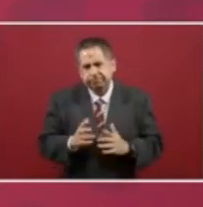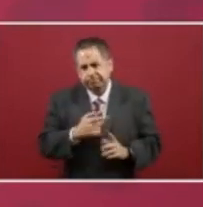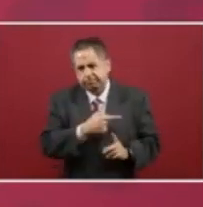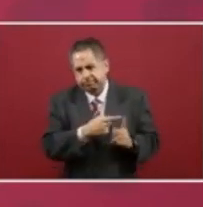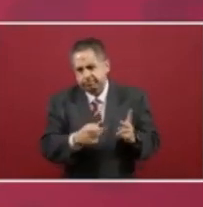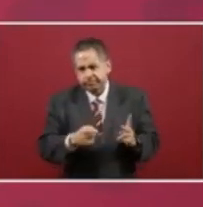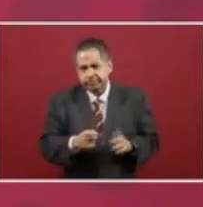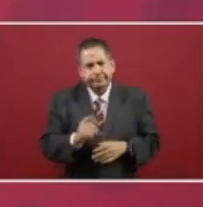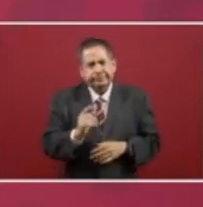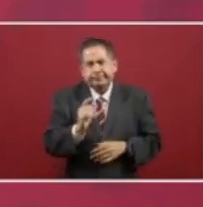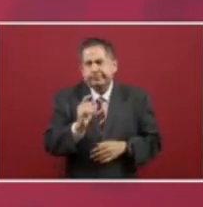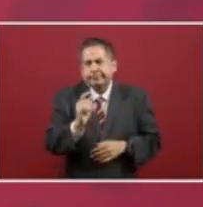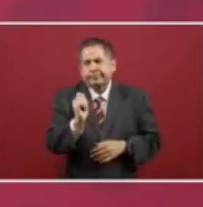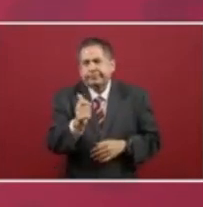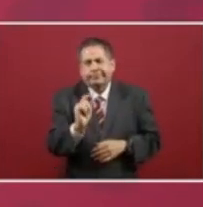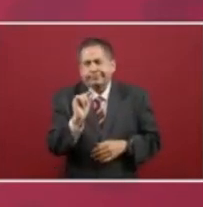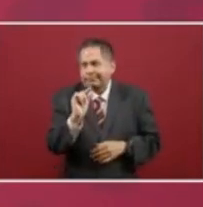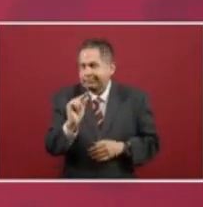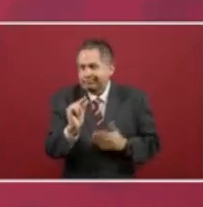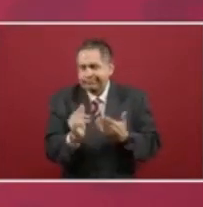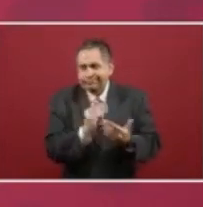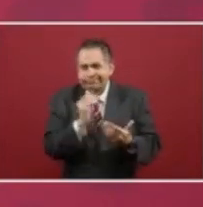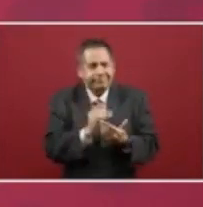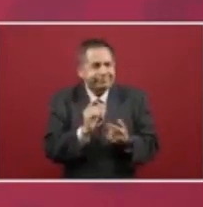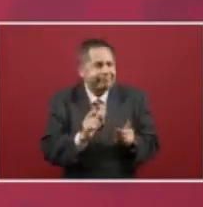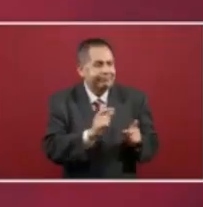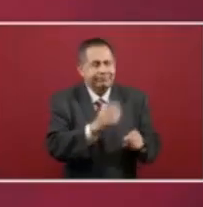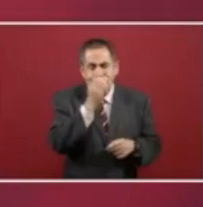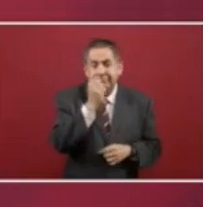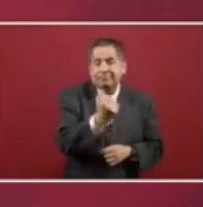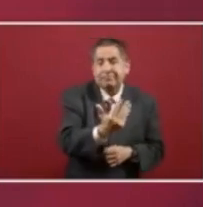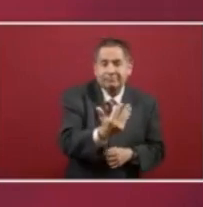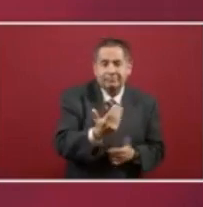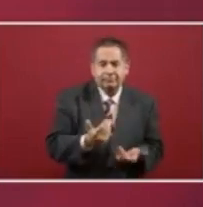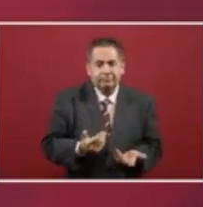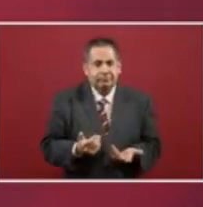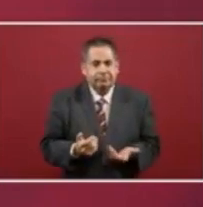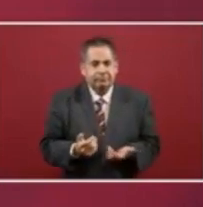es lo mínimo. Estamos hablando de 5